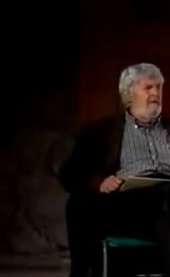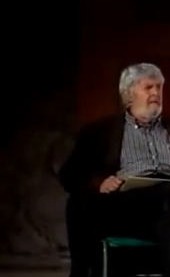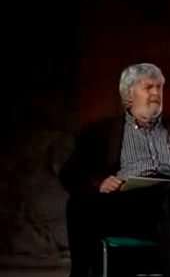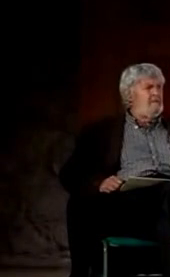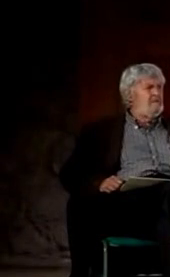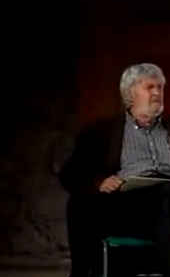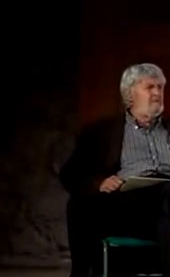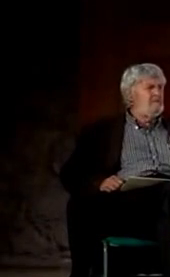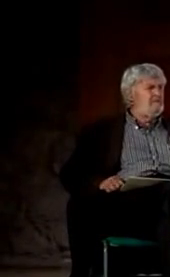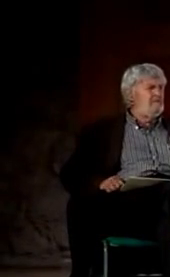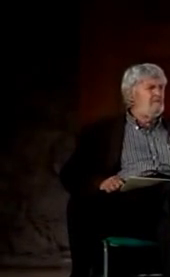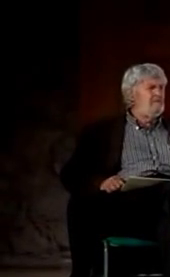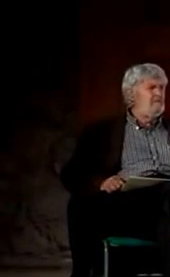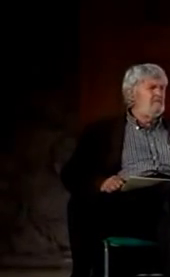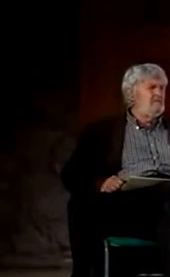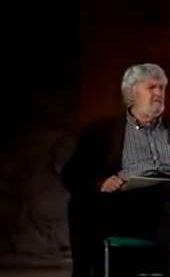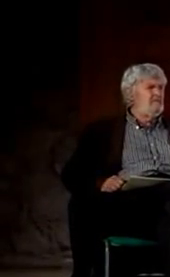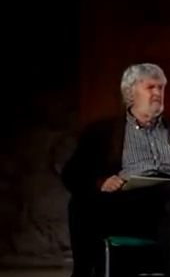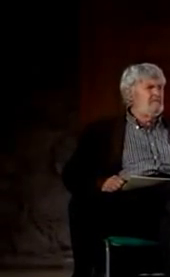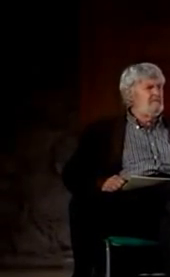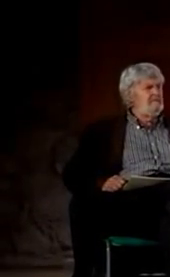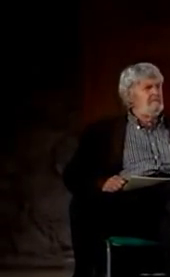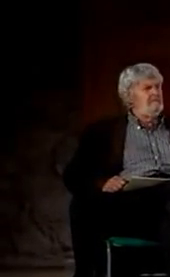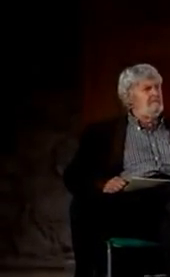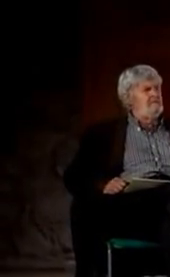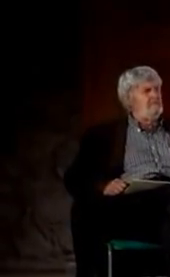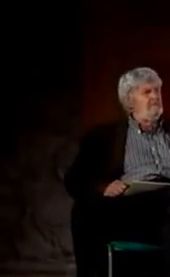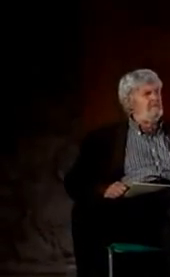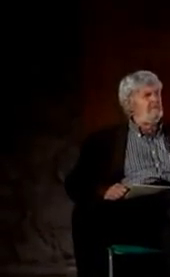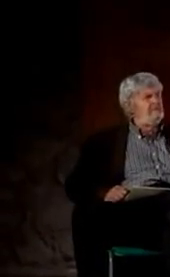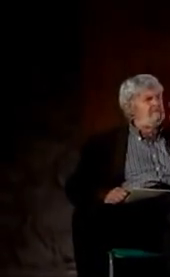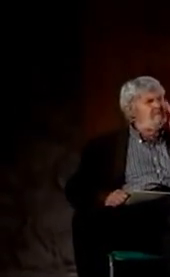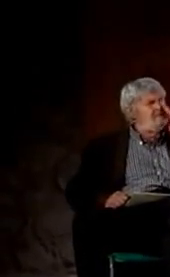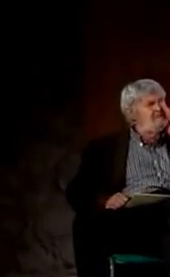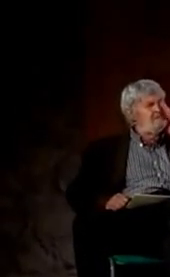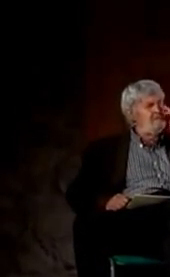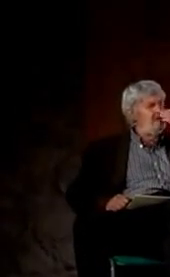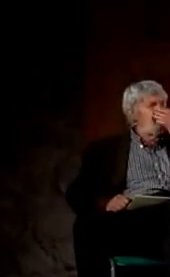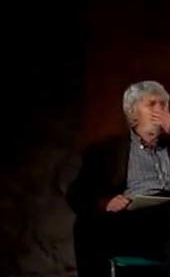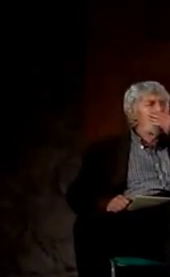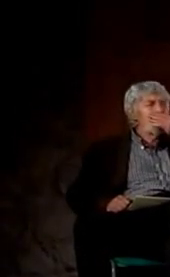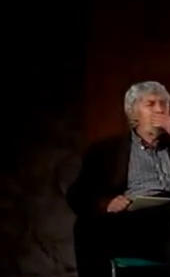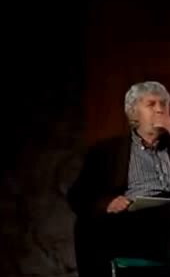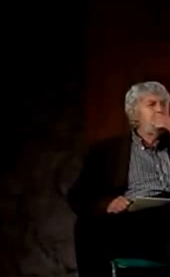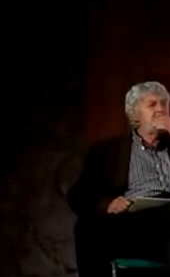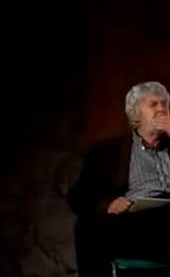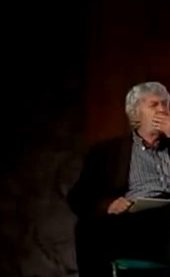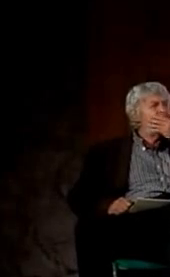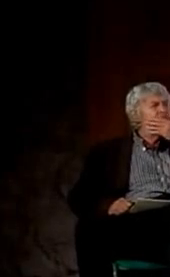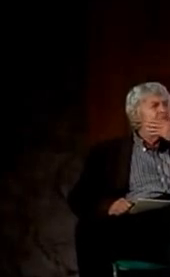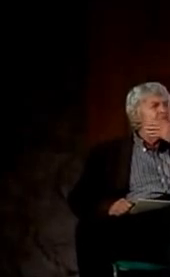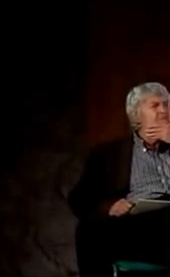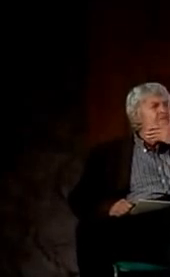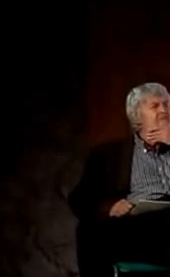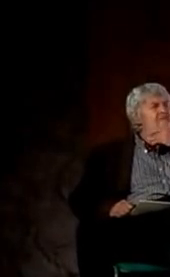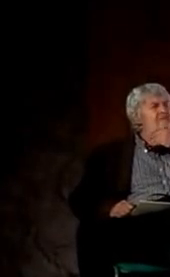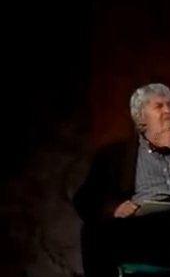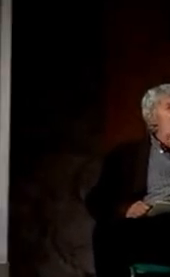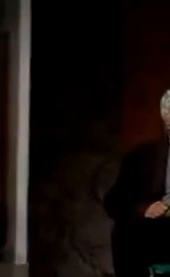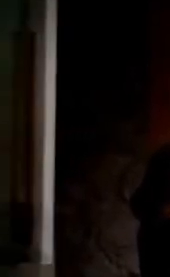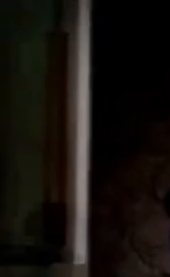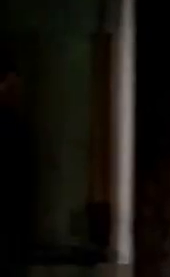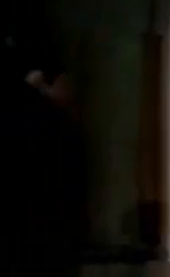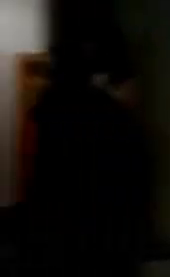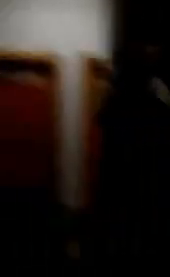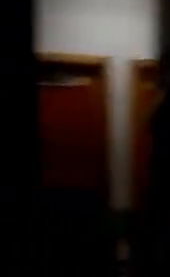torceu. Non é propio de Pontevedra apelar a forza, a razón da